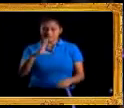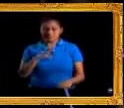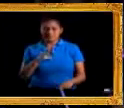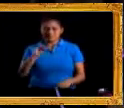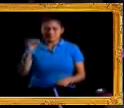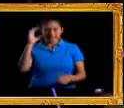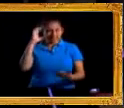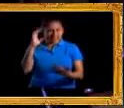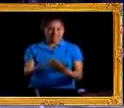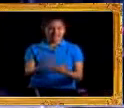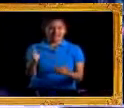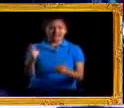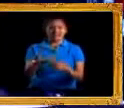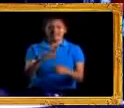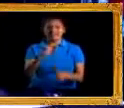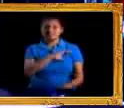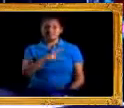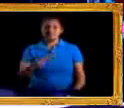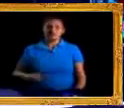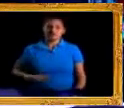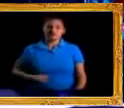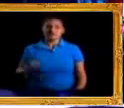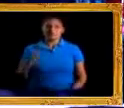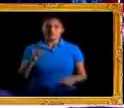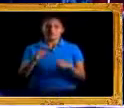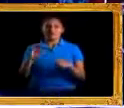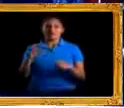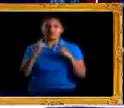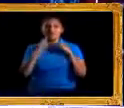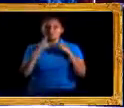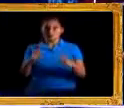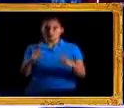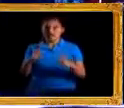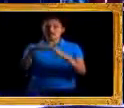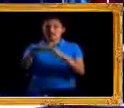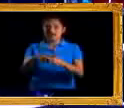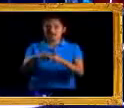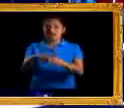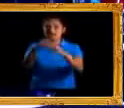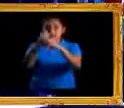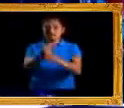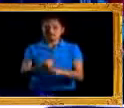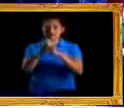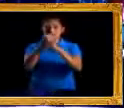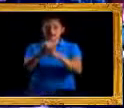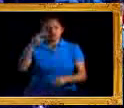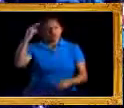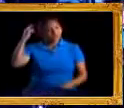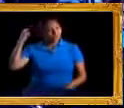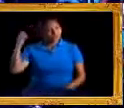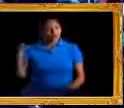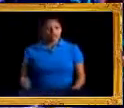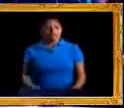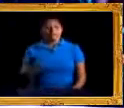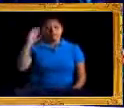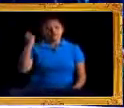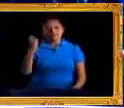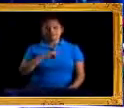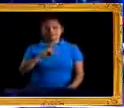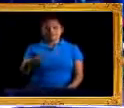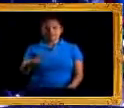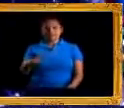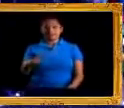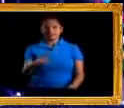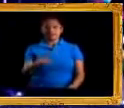llenos de la gloria de Dios. Eso es lo que está anunciando el jinete que trae balanza, porque van a ser pesadas las